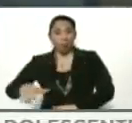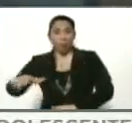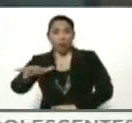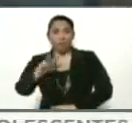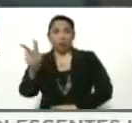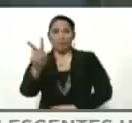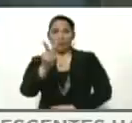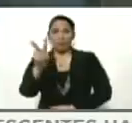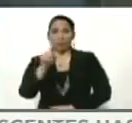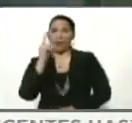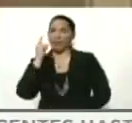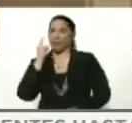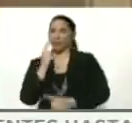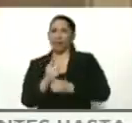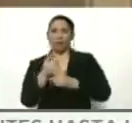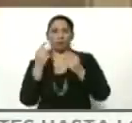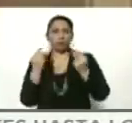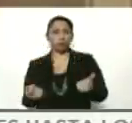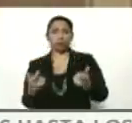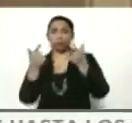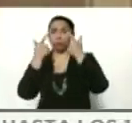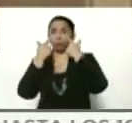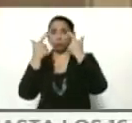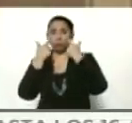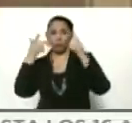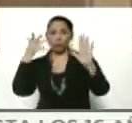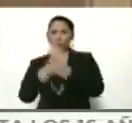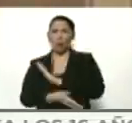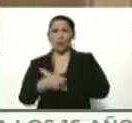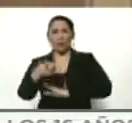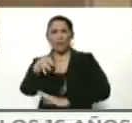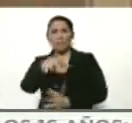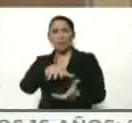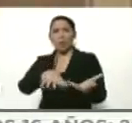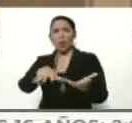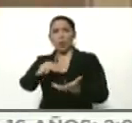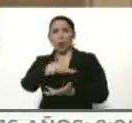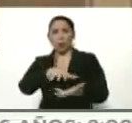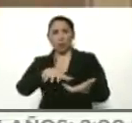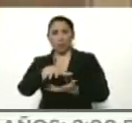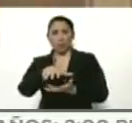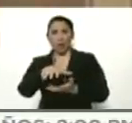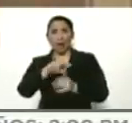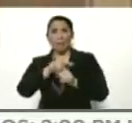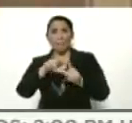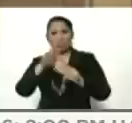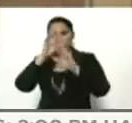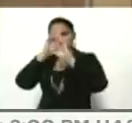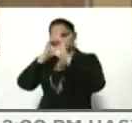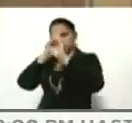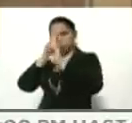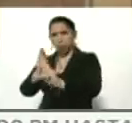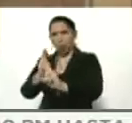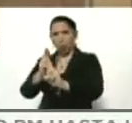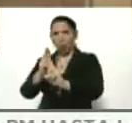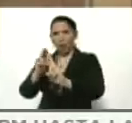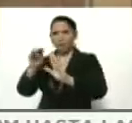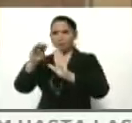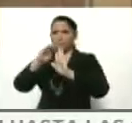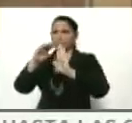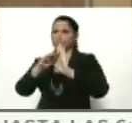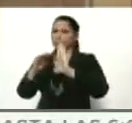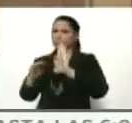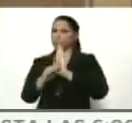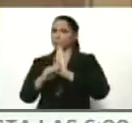venezolano debe estar en alerta sobre esta situación para respetar los